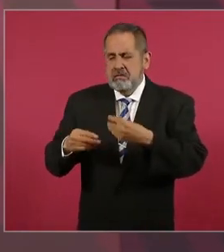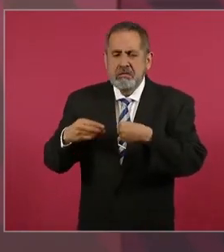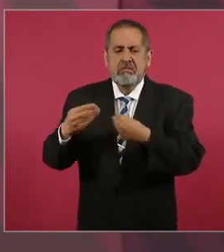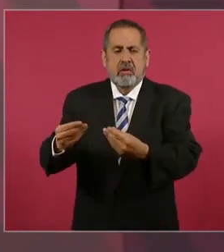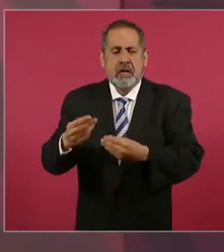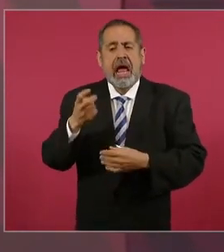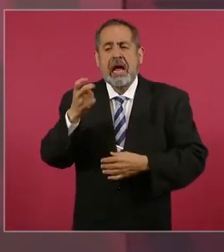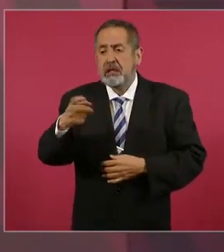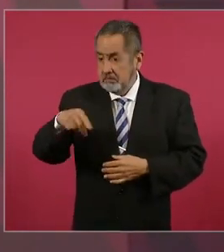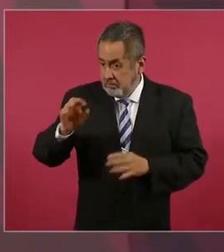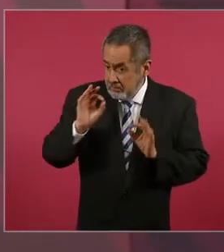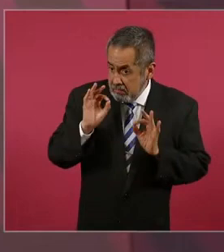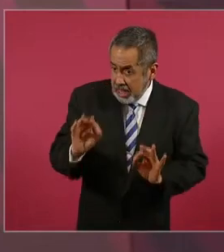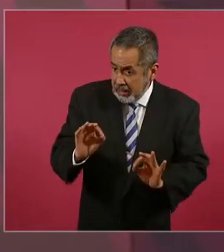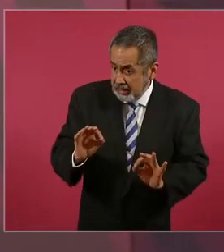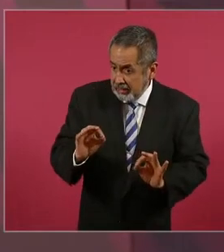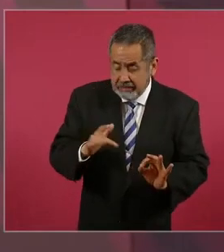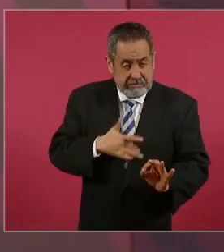Eso es estado de bienestar.